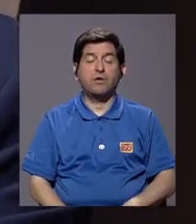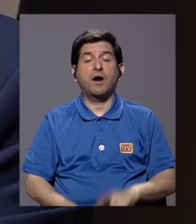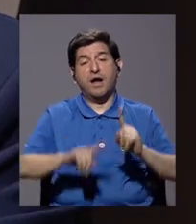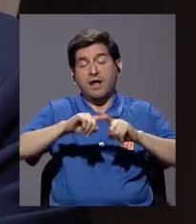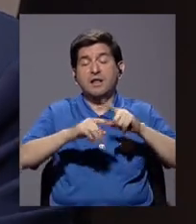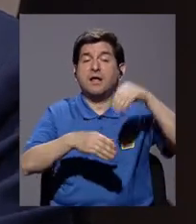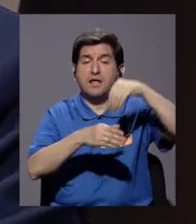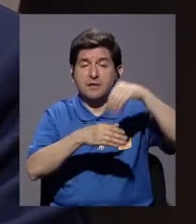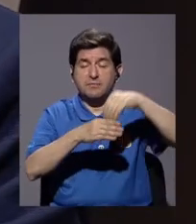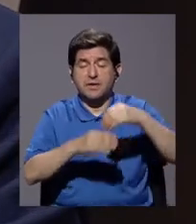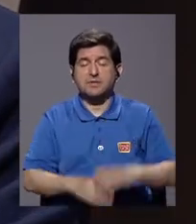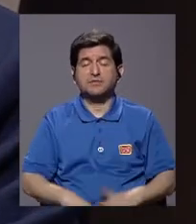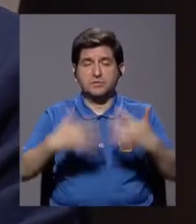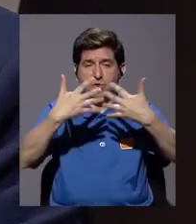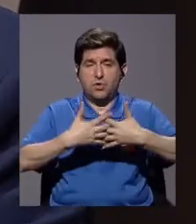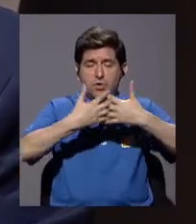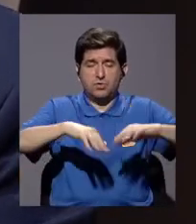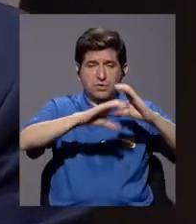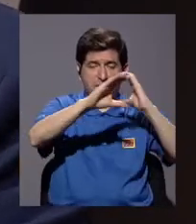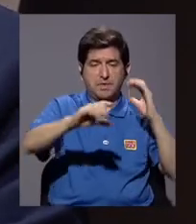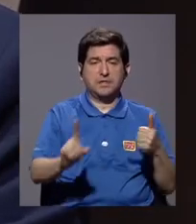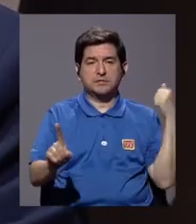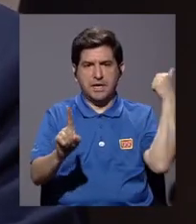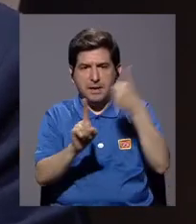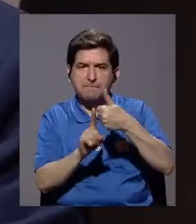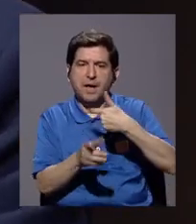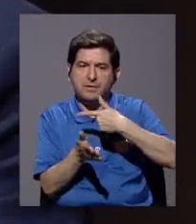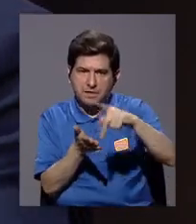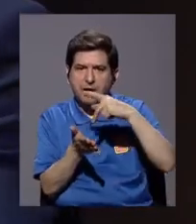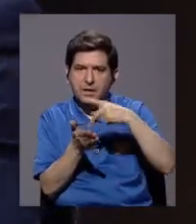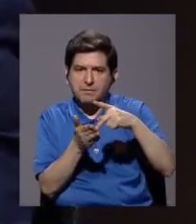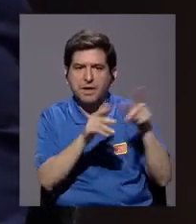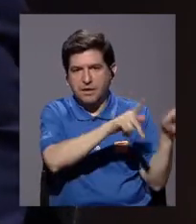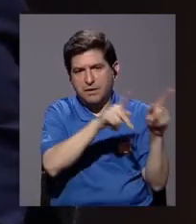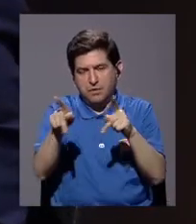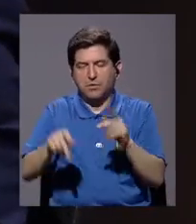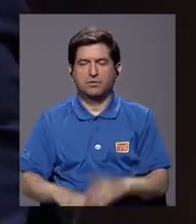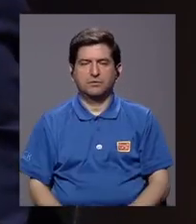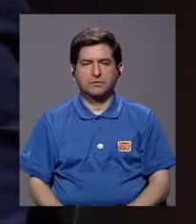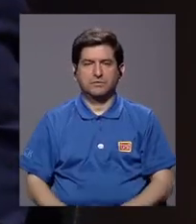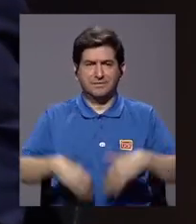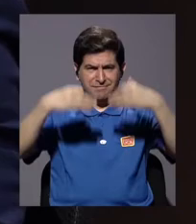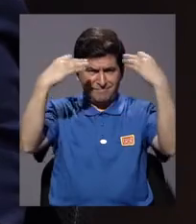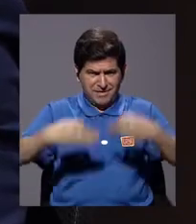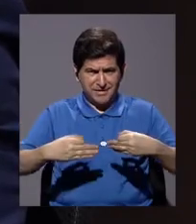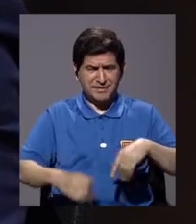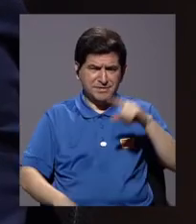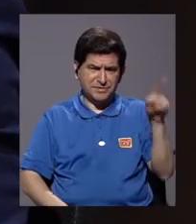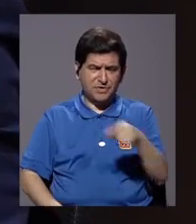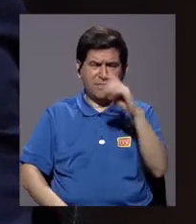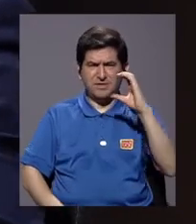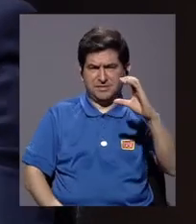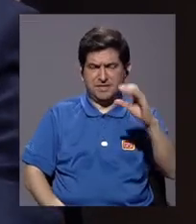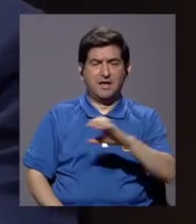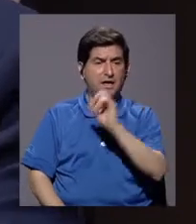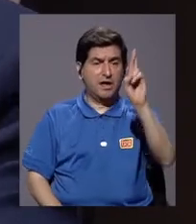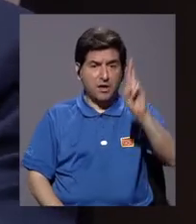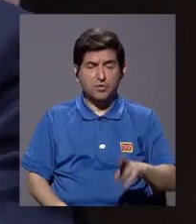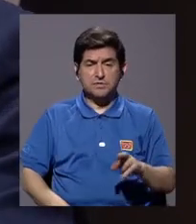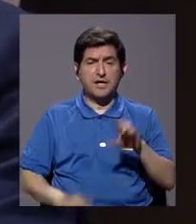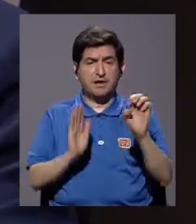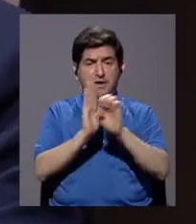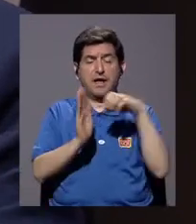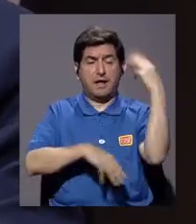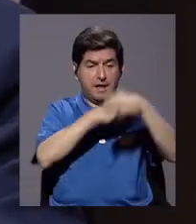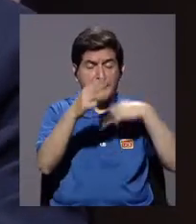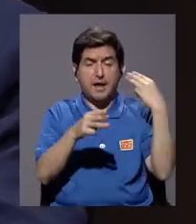que hacen los autobuseros y eso tiene un impacto en la tarifa. En la decisión de descarbonizar y que Costa Rica es